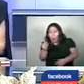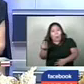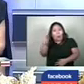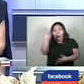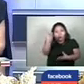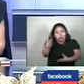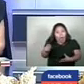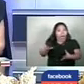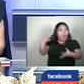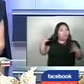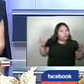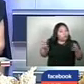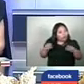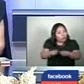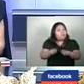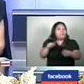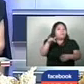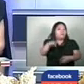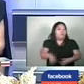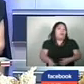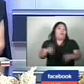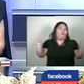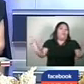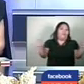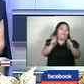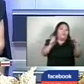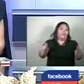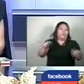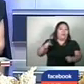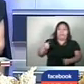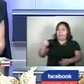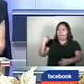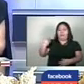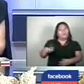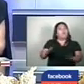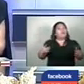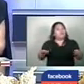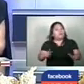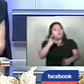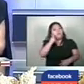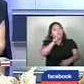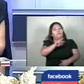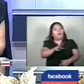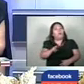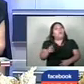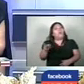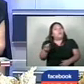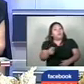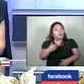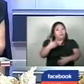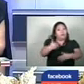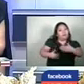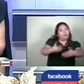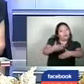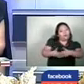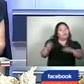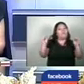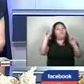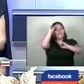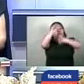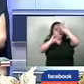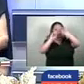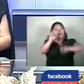% de las emergencias atendidas en las festividades de fin de año destacan las autoridades durante la implementación del Plan Navidad